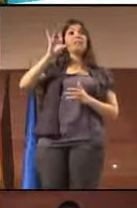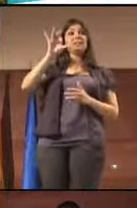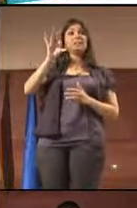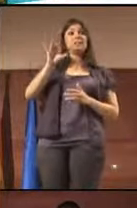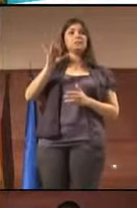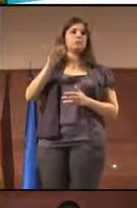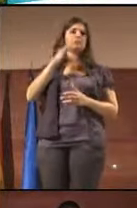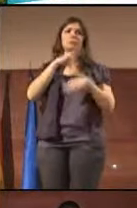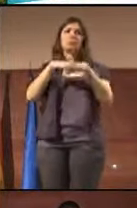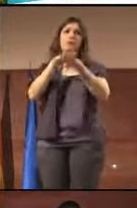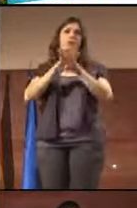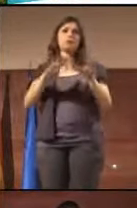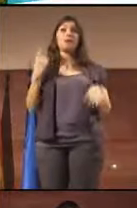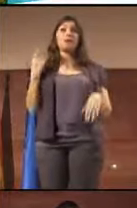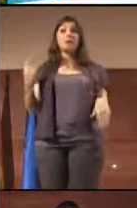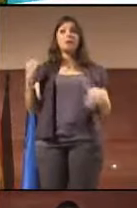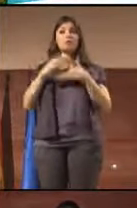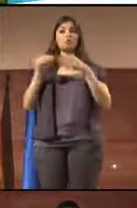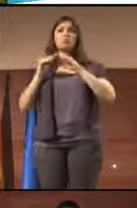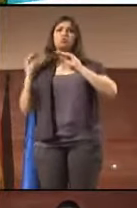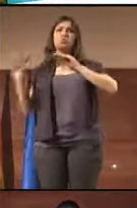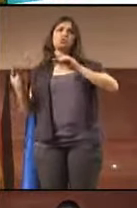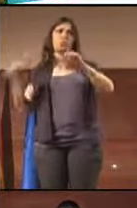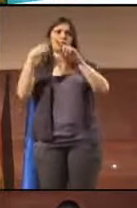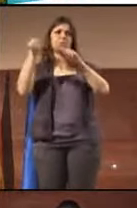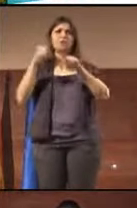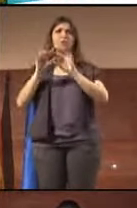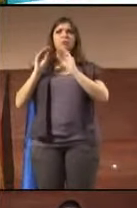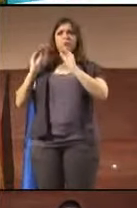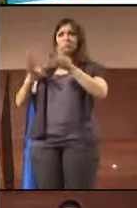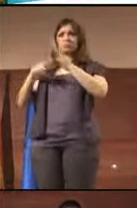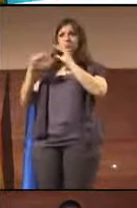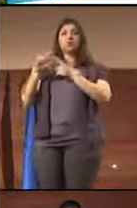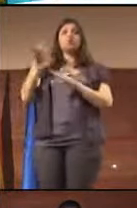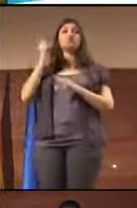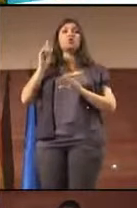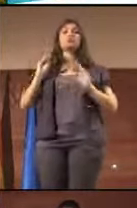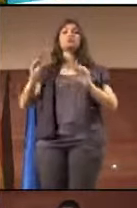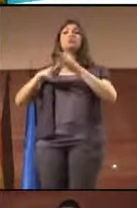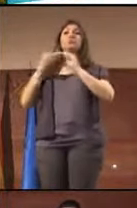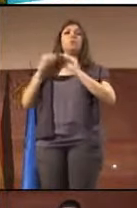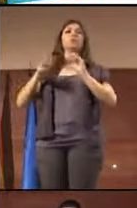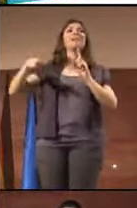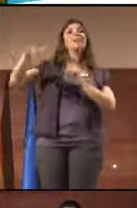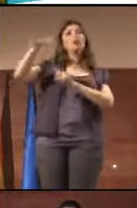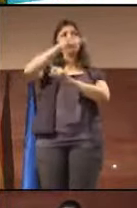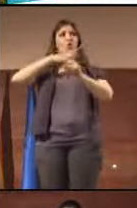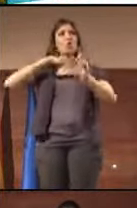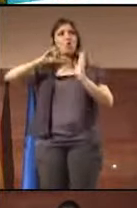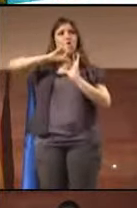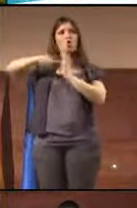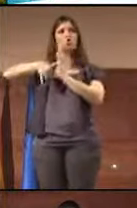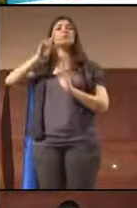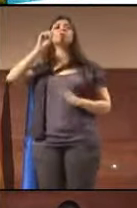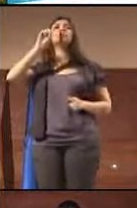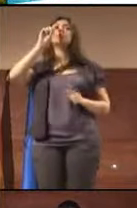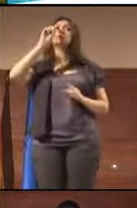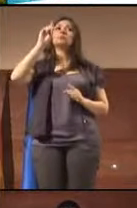fundamental porque cada usuario es un mundo y hay que tomarlo como tal, pero no solo quedarnos ahí, es decir, el entorno es otra de